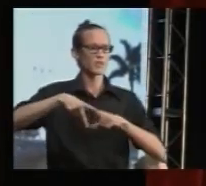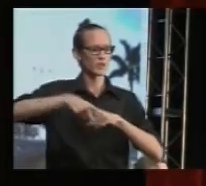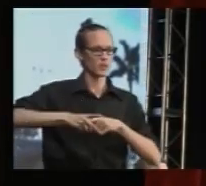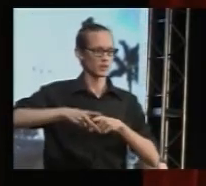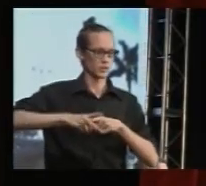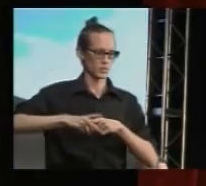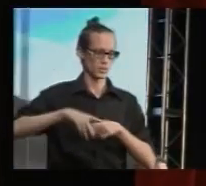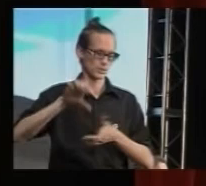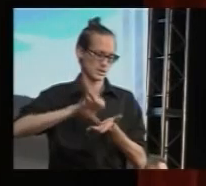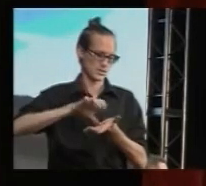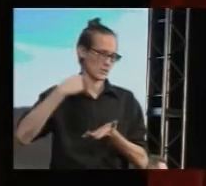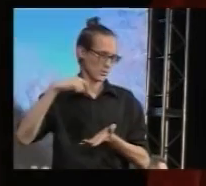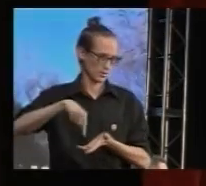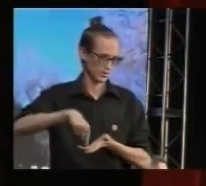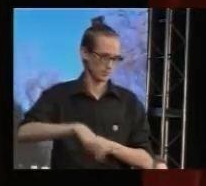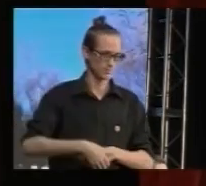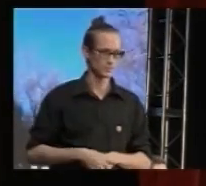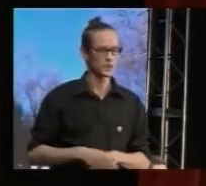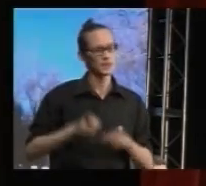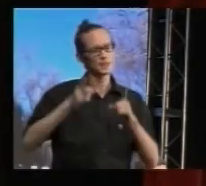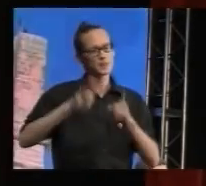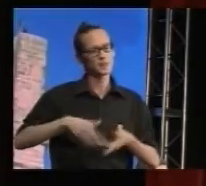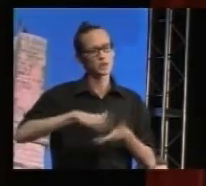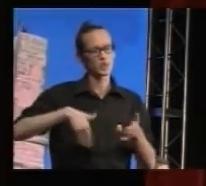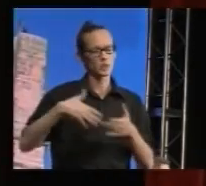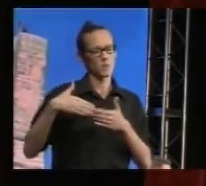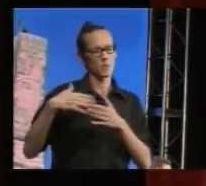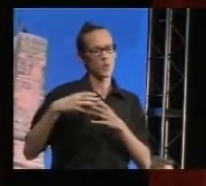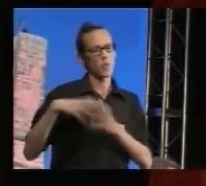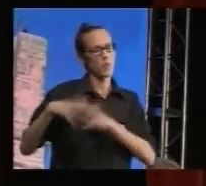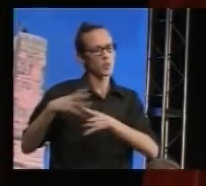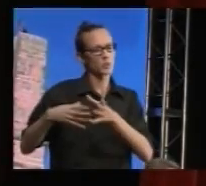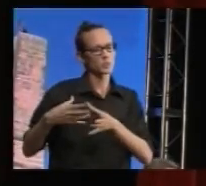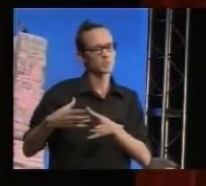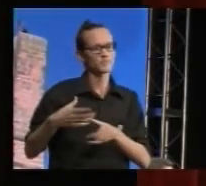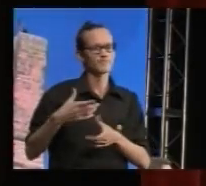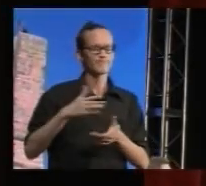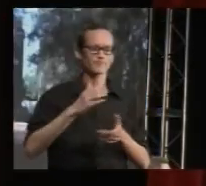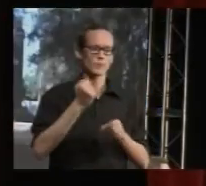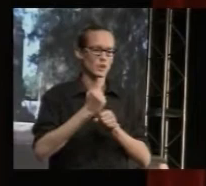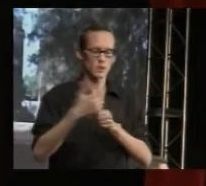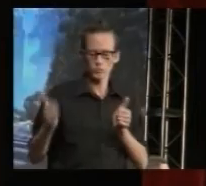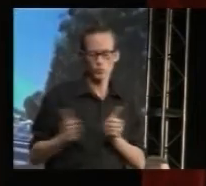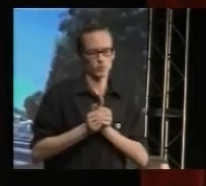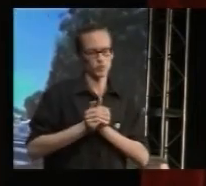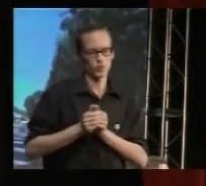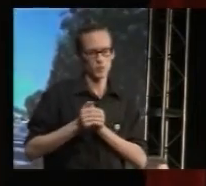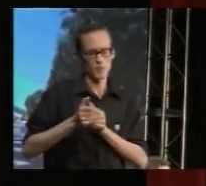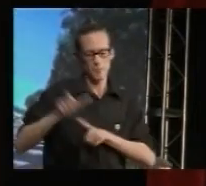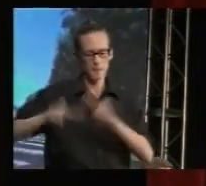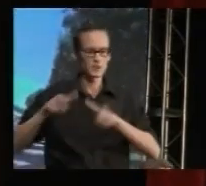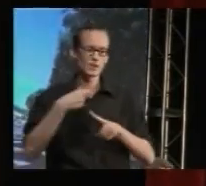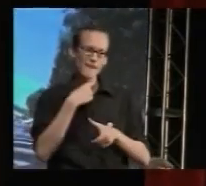Paraná. También desde la producción hemos trabajado fuertemente con los emprendedores. El emprendedurismo en Paraná se ha